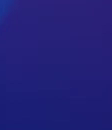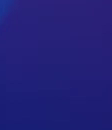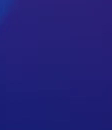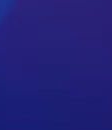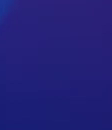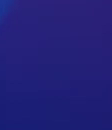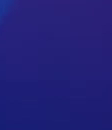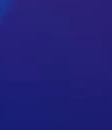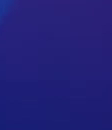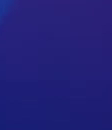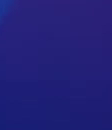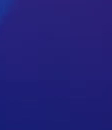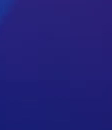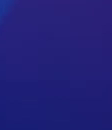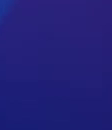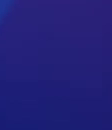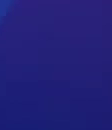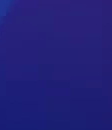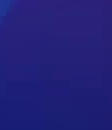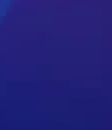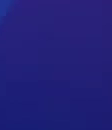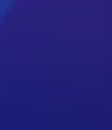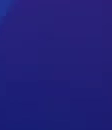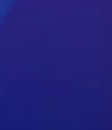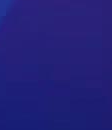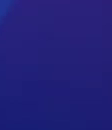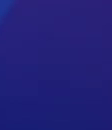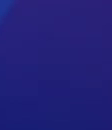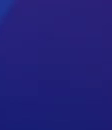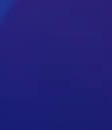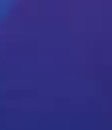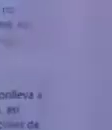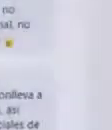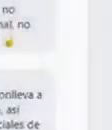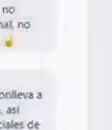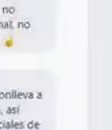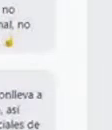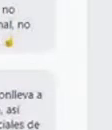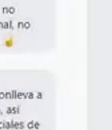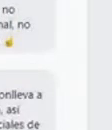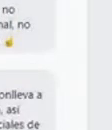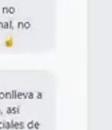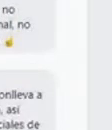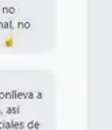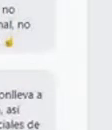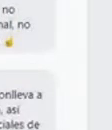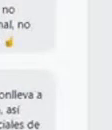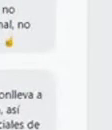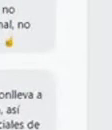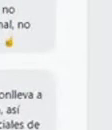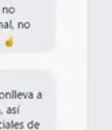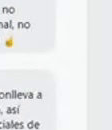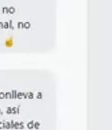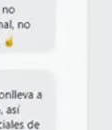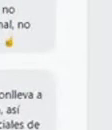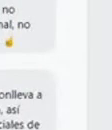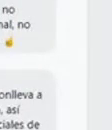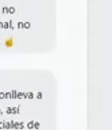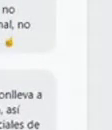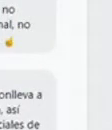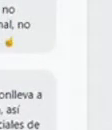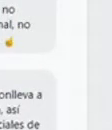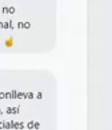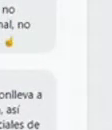sociales. También hemos colocado esta pregunta justamente para que usted en su casa pueda participar de nuestro